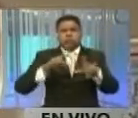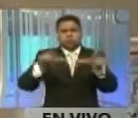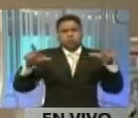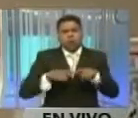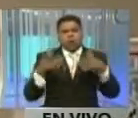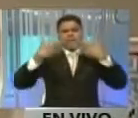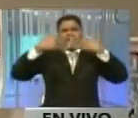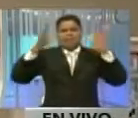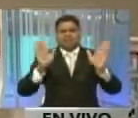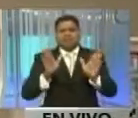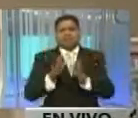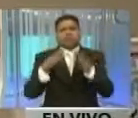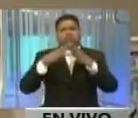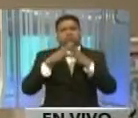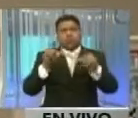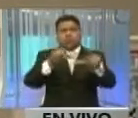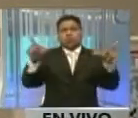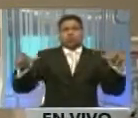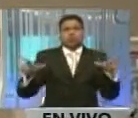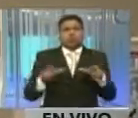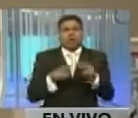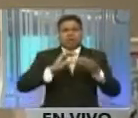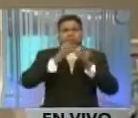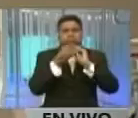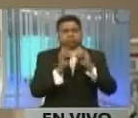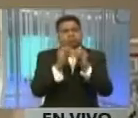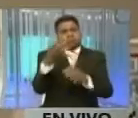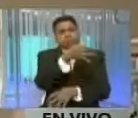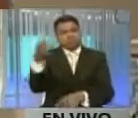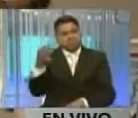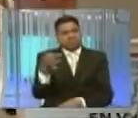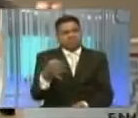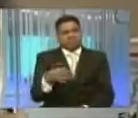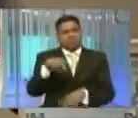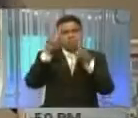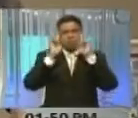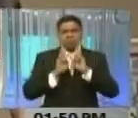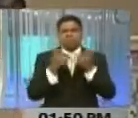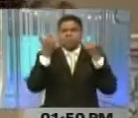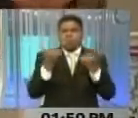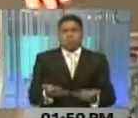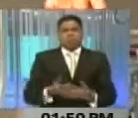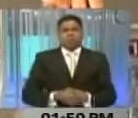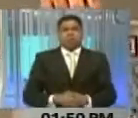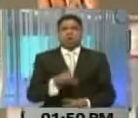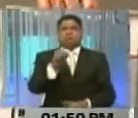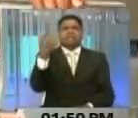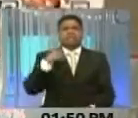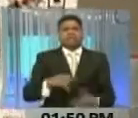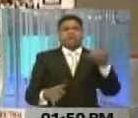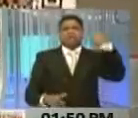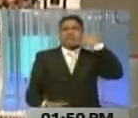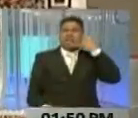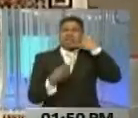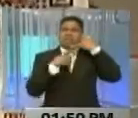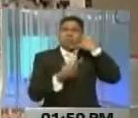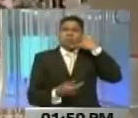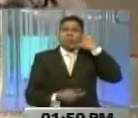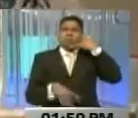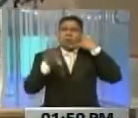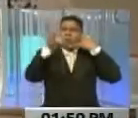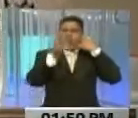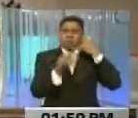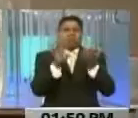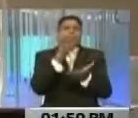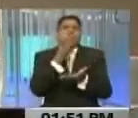abiertos y espacios recuperados y de las actividades académicas y de Ciudad Teatro. Si usted tiene un teléfono que pueda bajar una